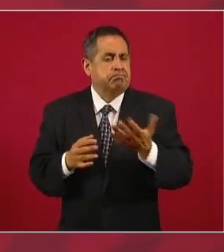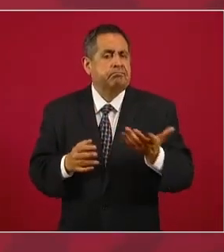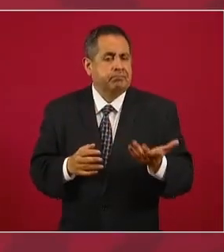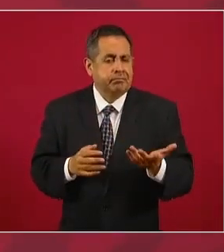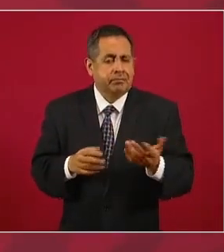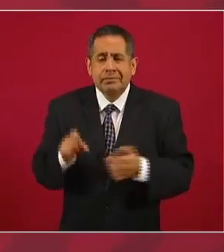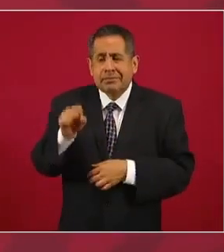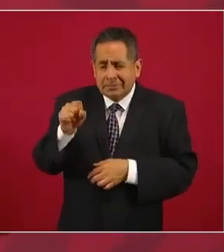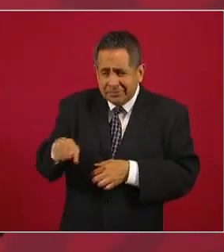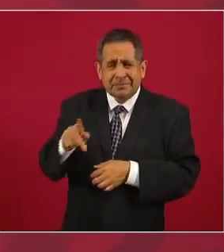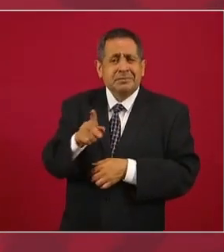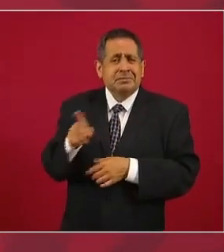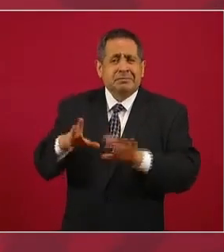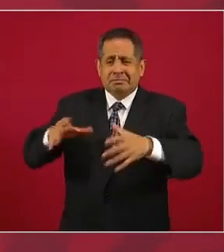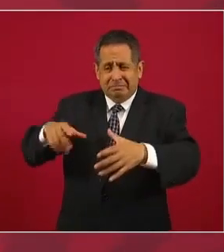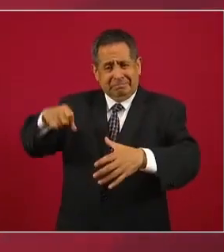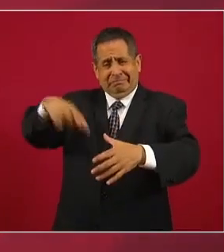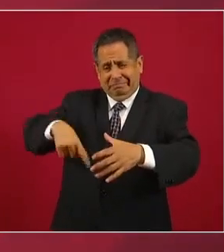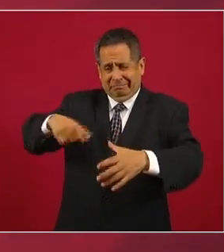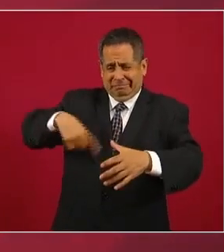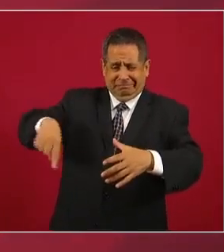son el mismo pueblo.